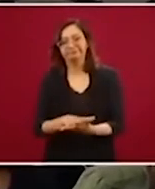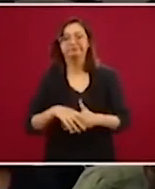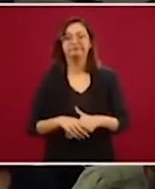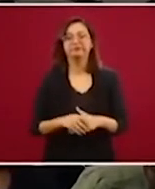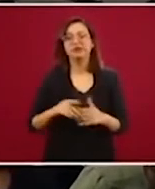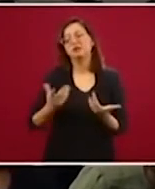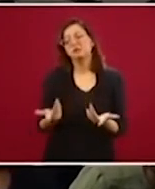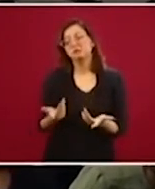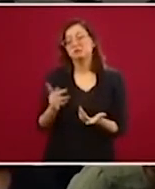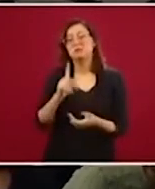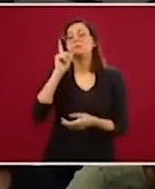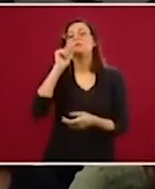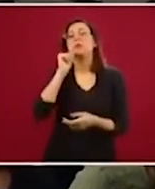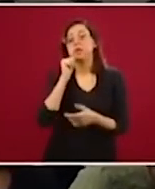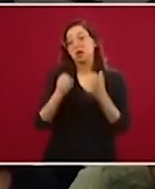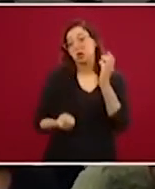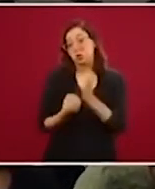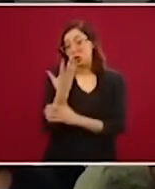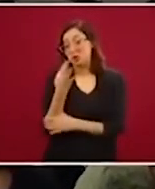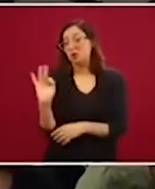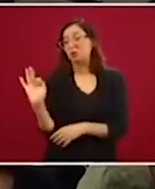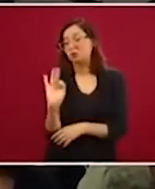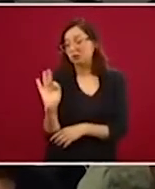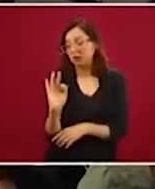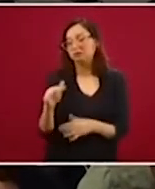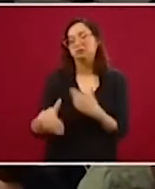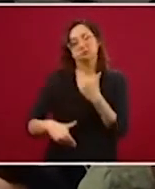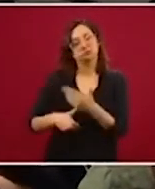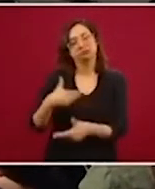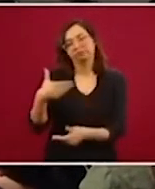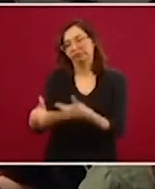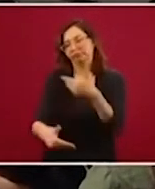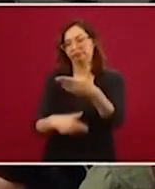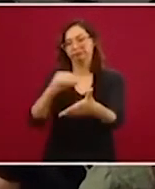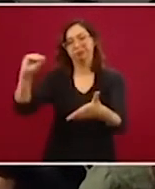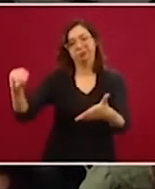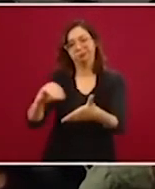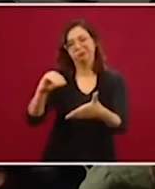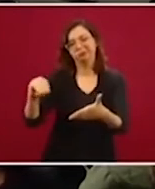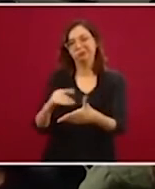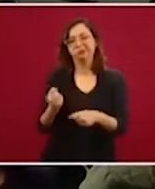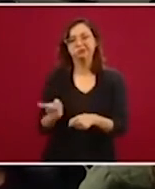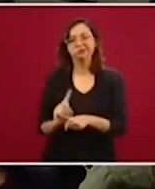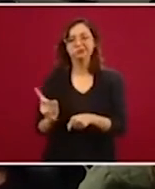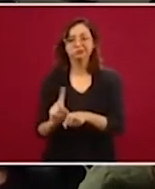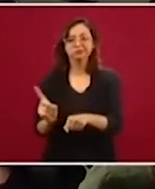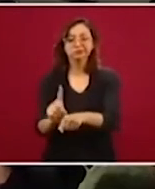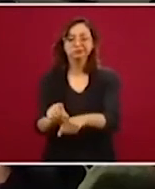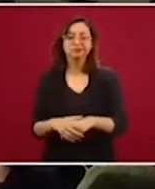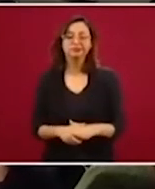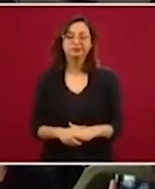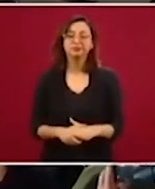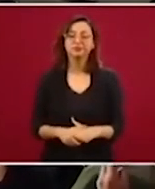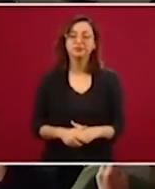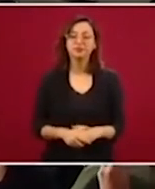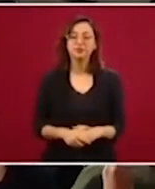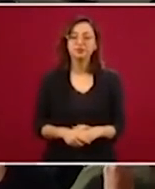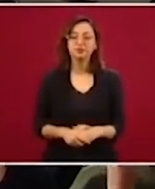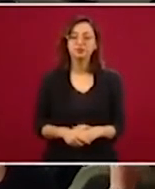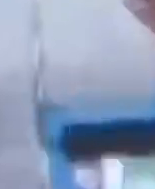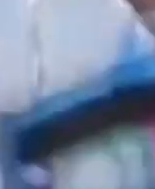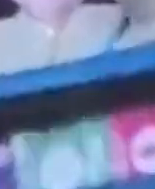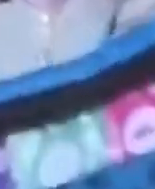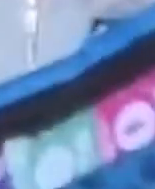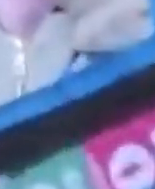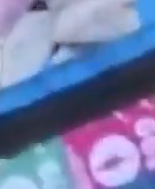país en poner atención en el coronavirus y fue aquí en el país desde donde se pudo formar a los demás países de la región para hacer la detección